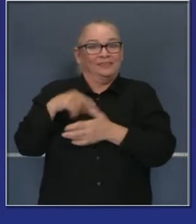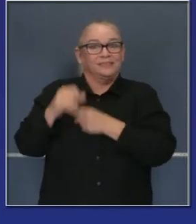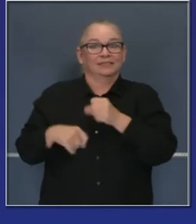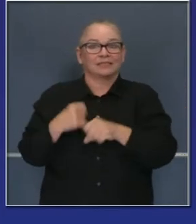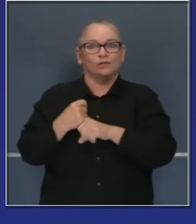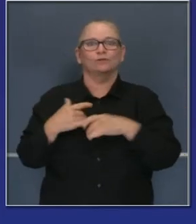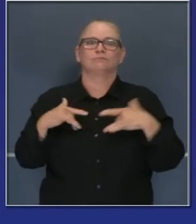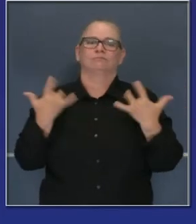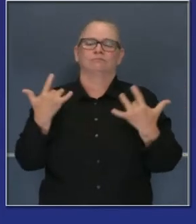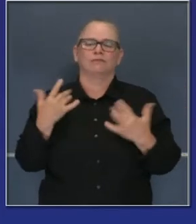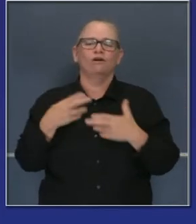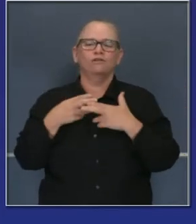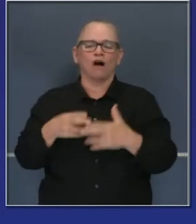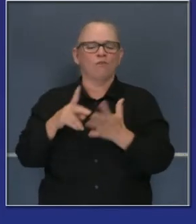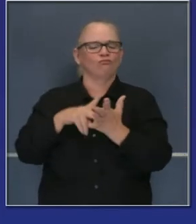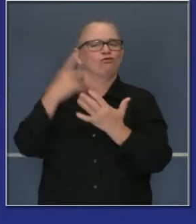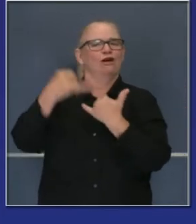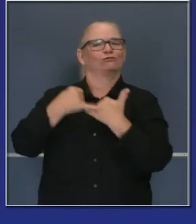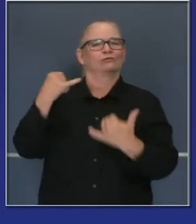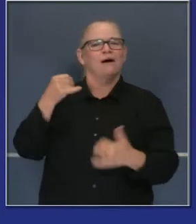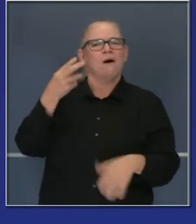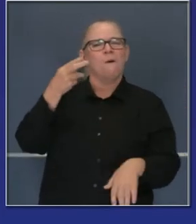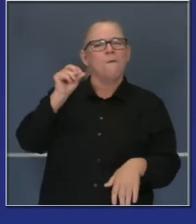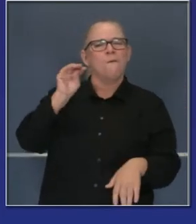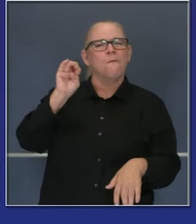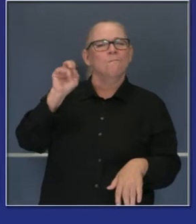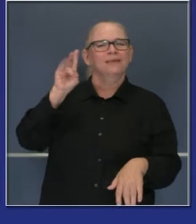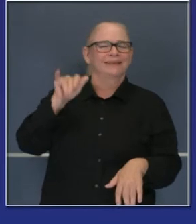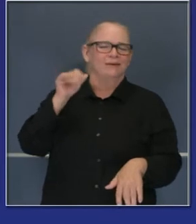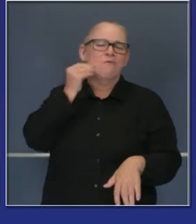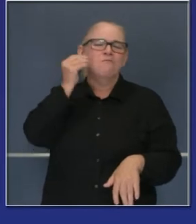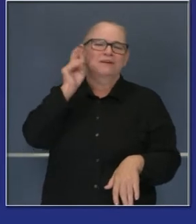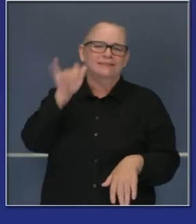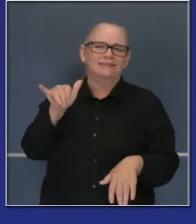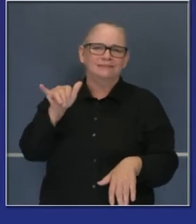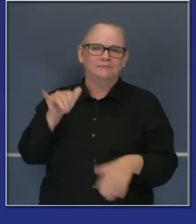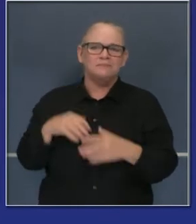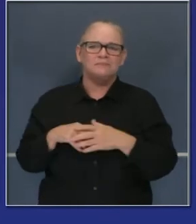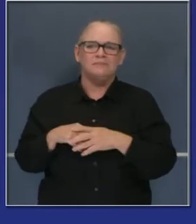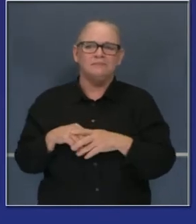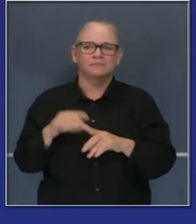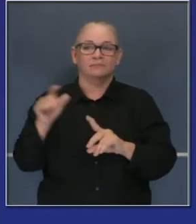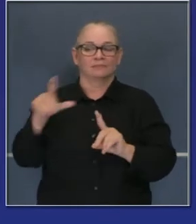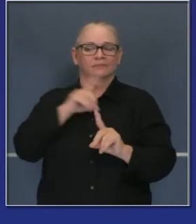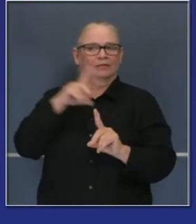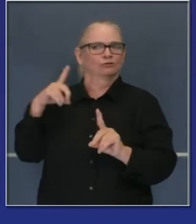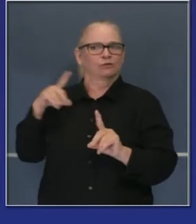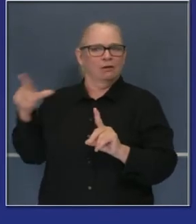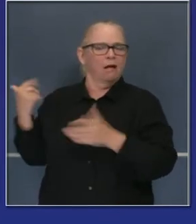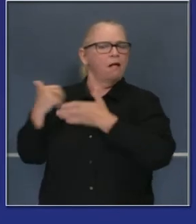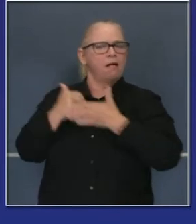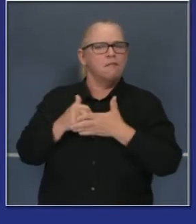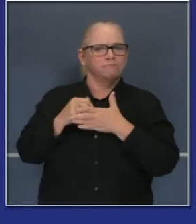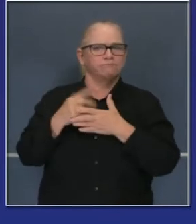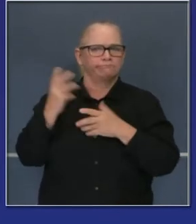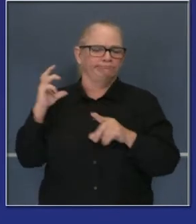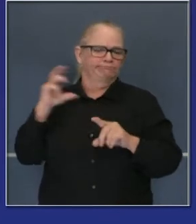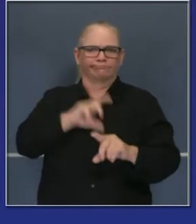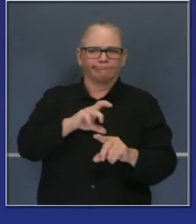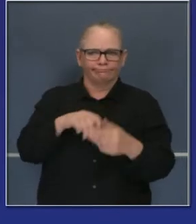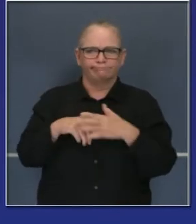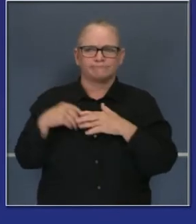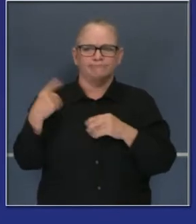que llamamos proyecto home y trabajando con la legislatura con su liderazgo hemos sido capaces de reservar